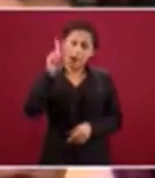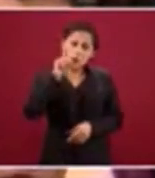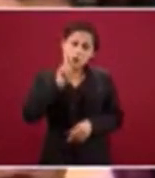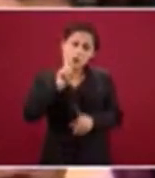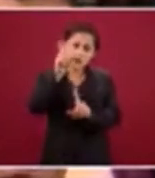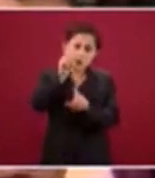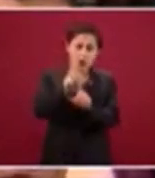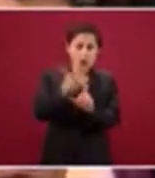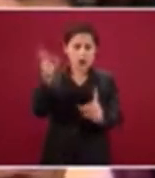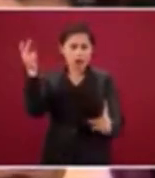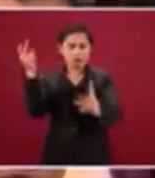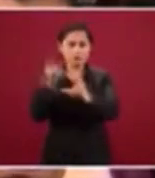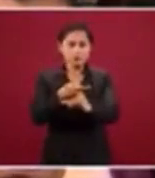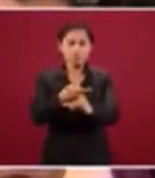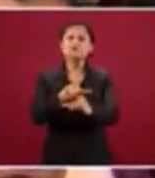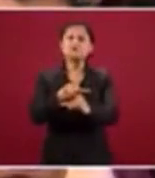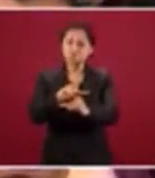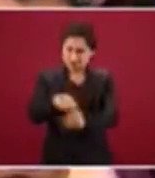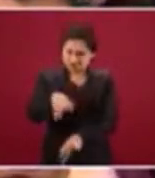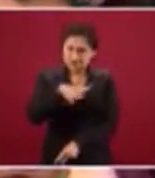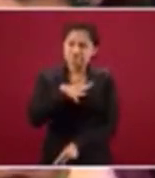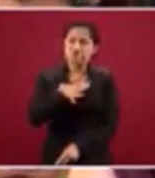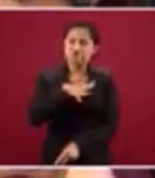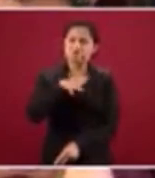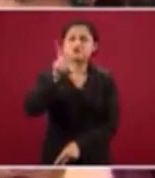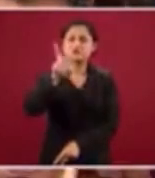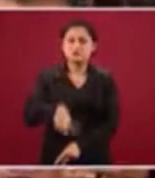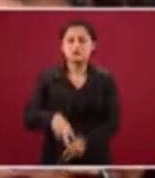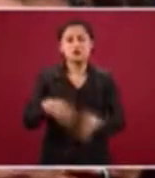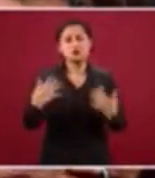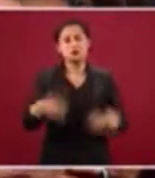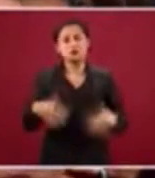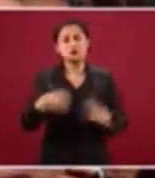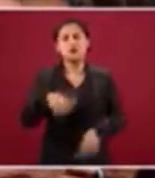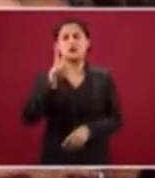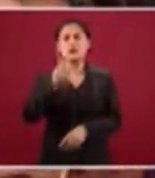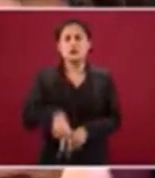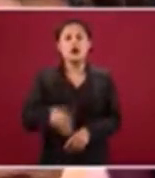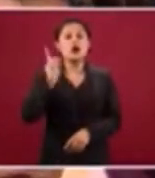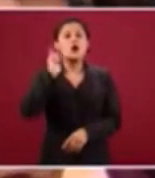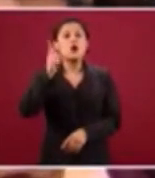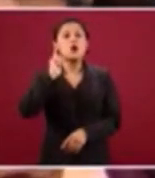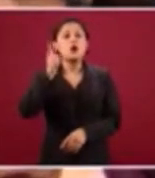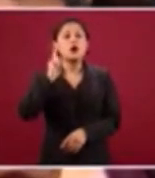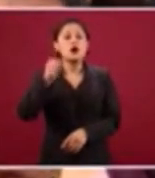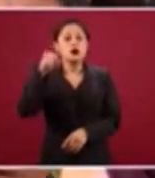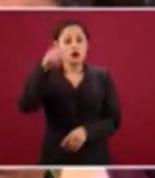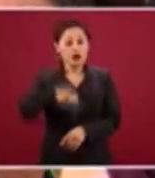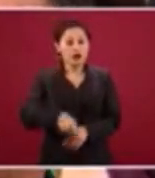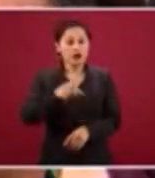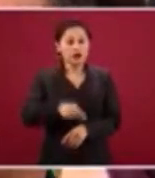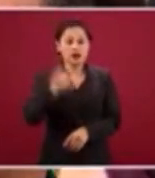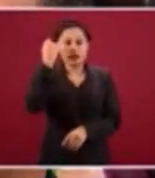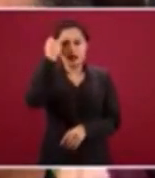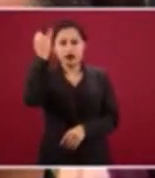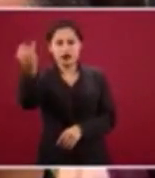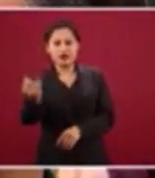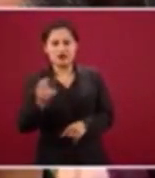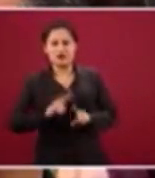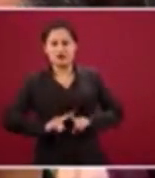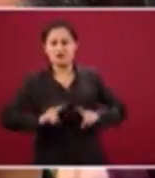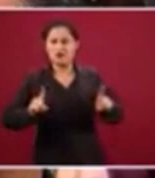sensación ahorita otra vez, ojalá no sea la de una doble realidad. Allá afuera están gritando mujeres. ¿Por qué?